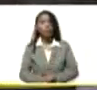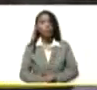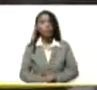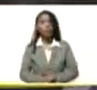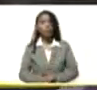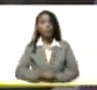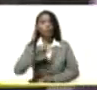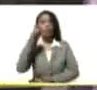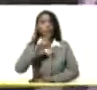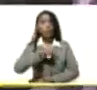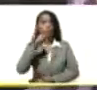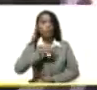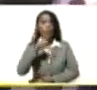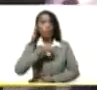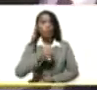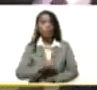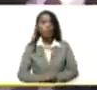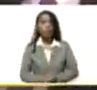Necesitamos